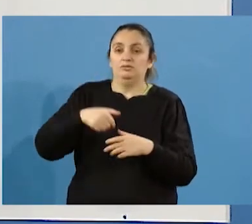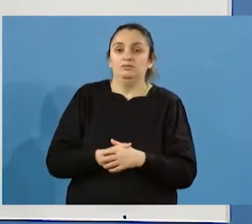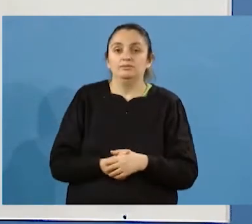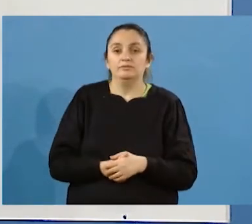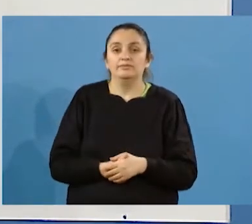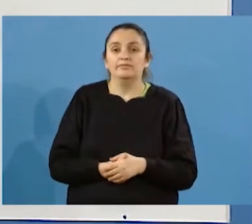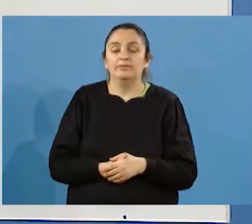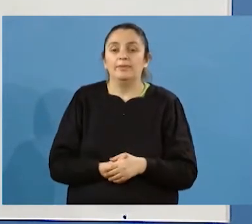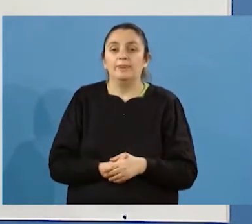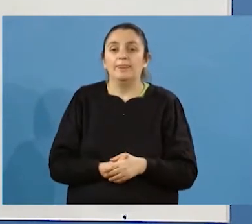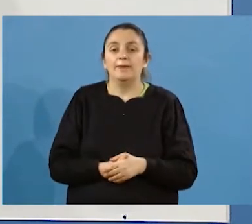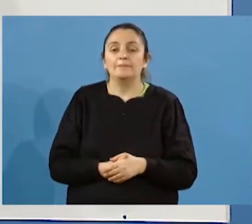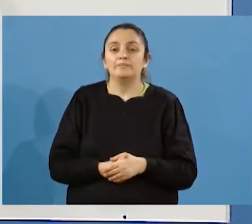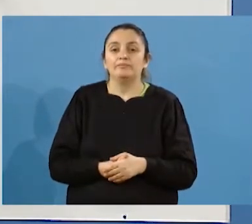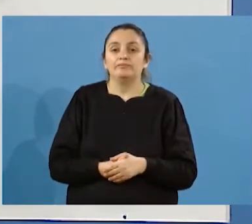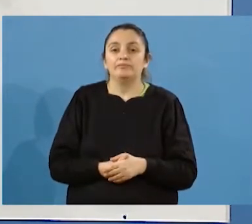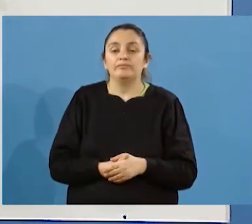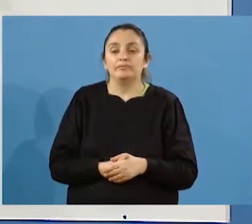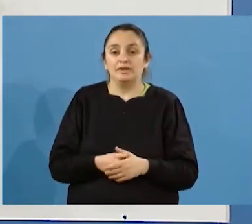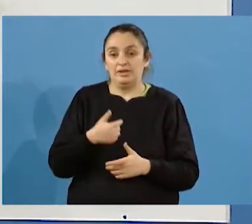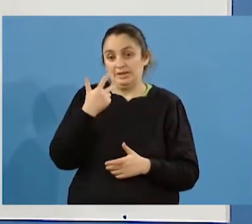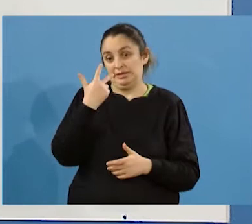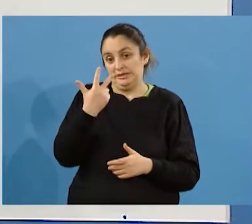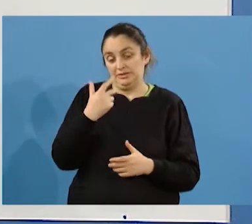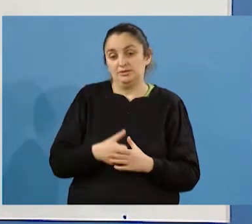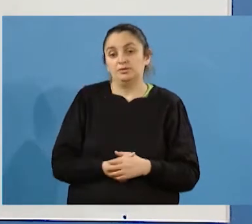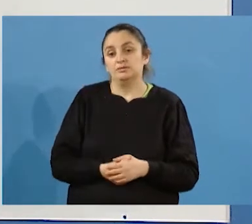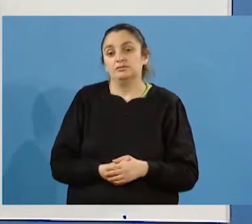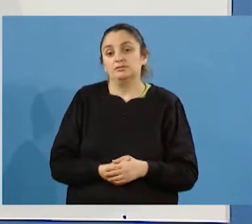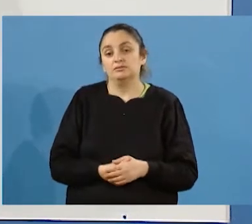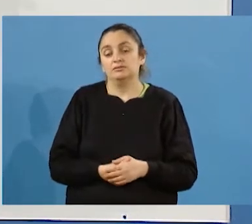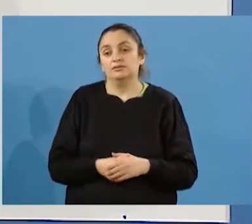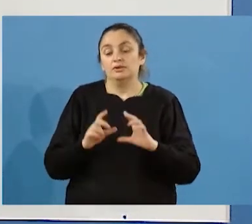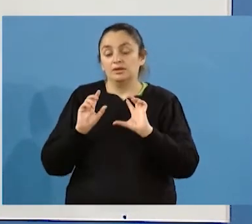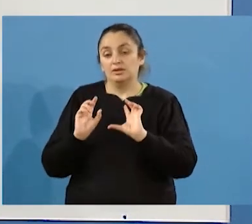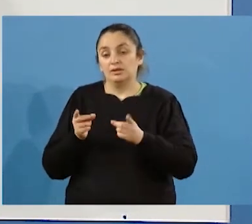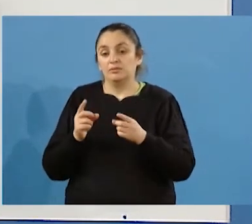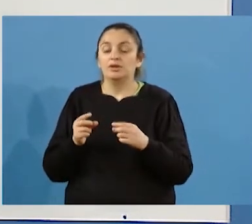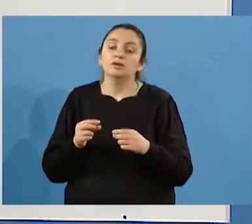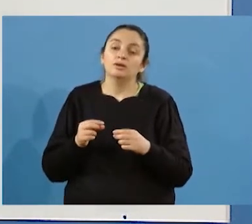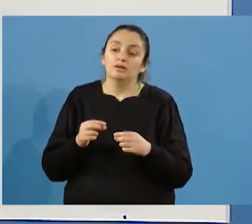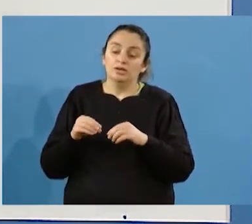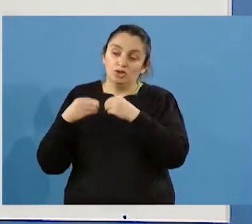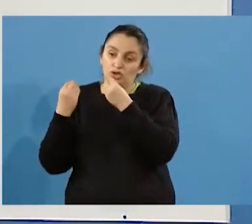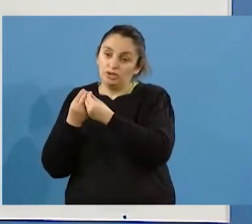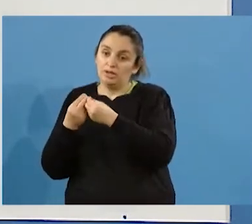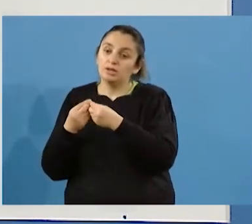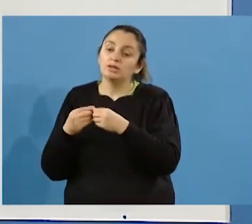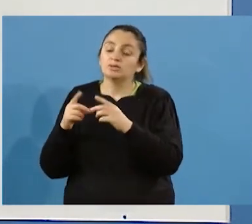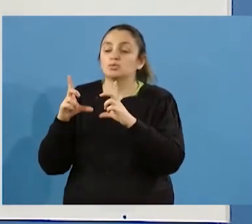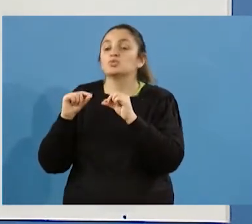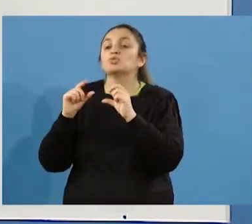índice al cuadrado de 3 que también me da un número con coma un número